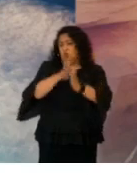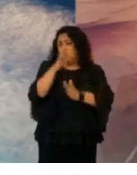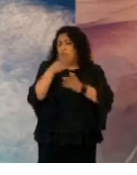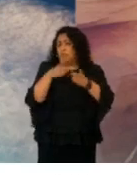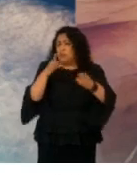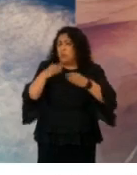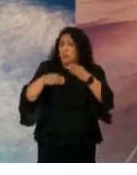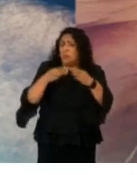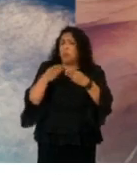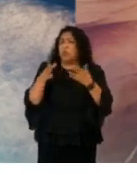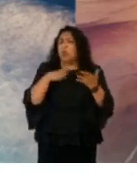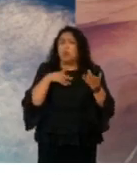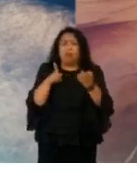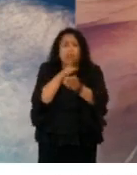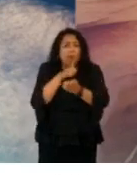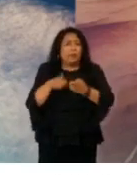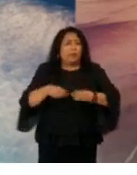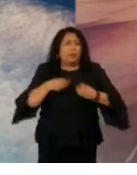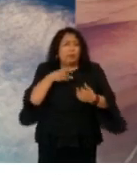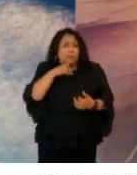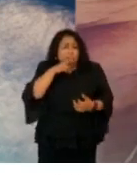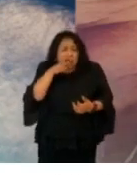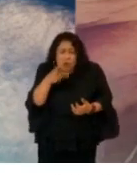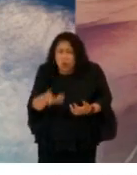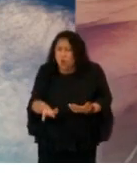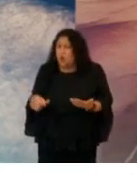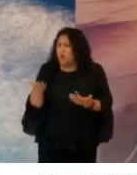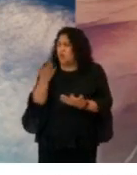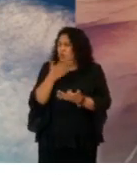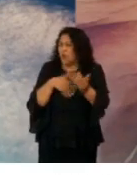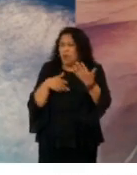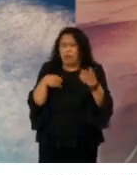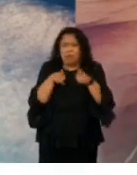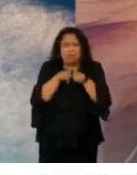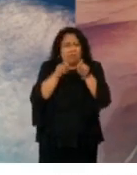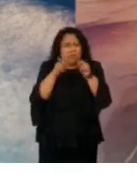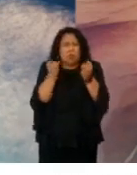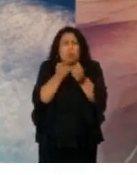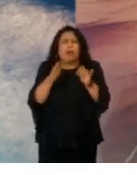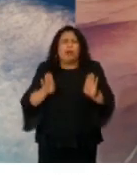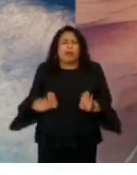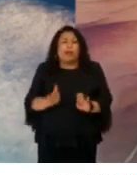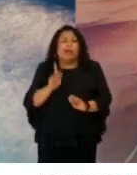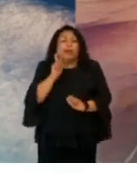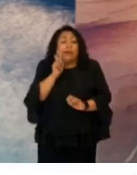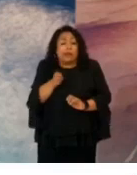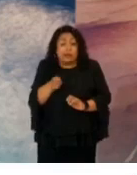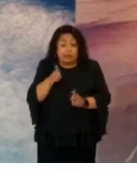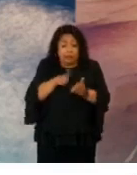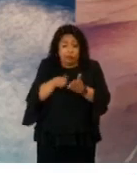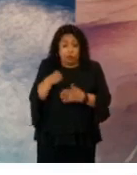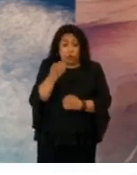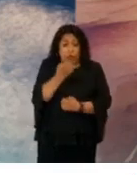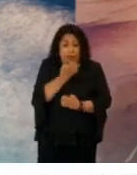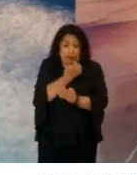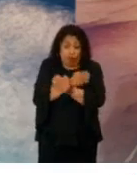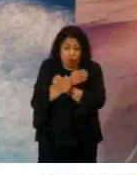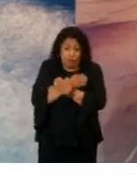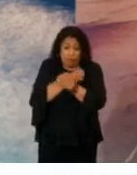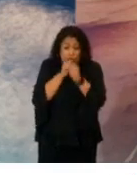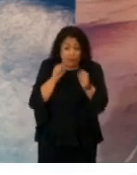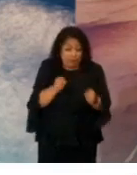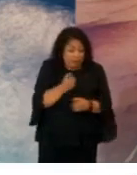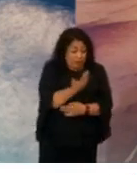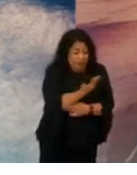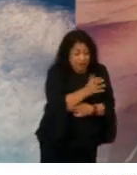más convivencia, mejor vida, tienen toda la misma característica. Sus sistemas educativos, desde el kinder